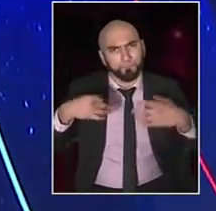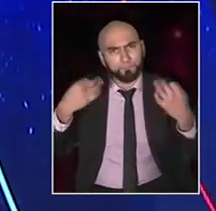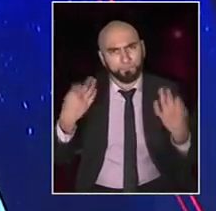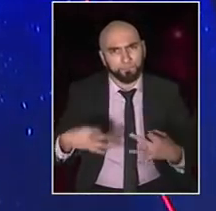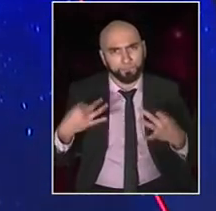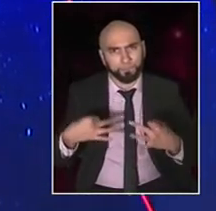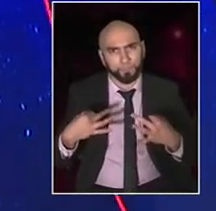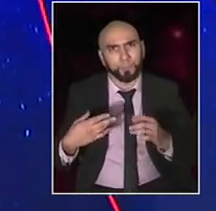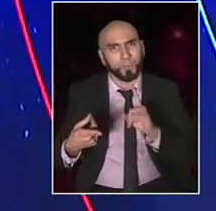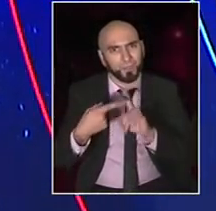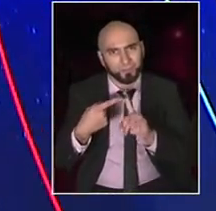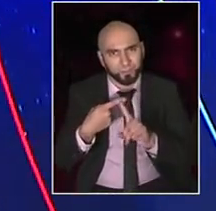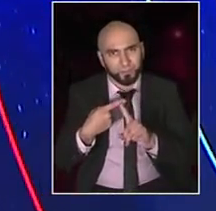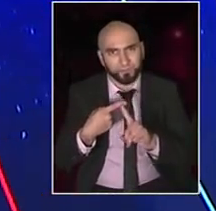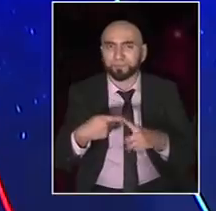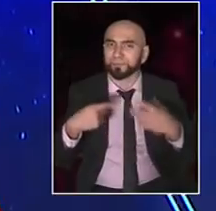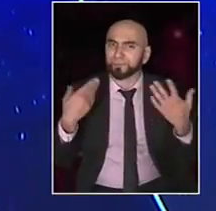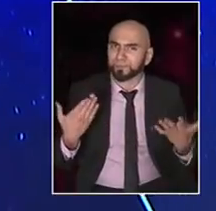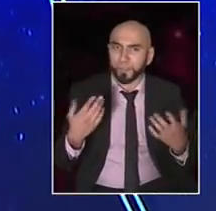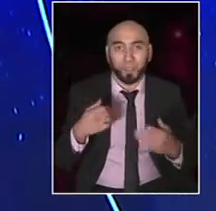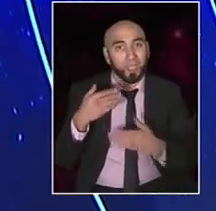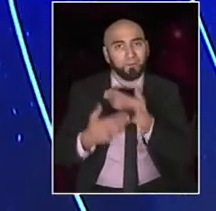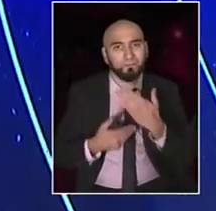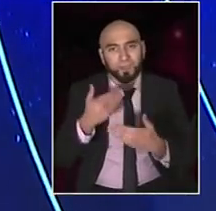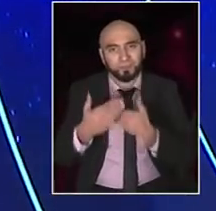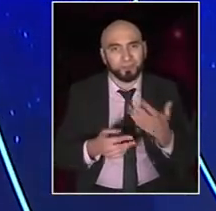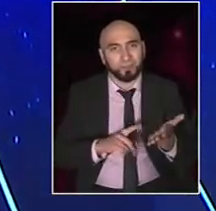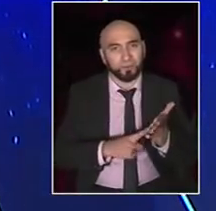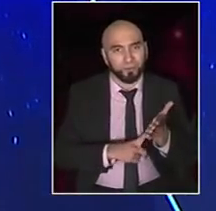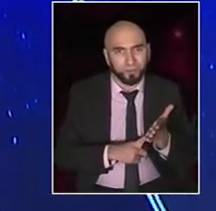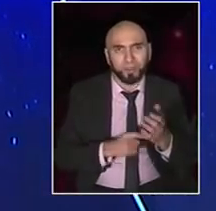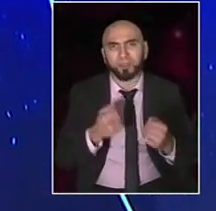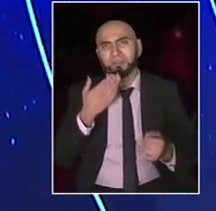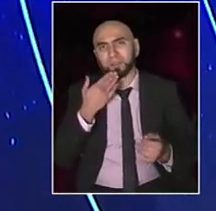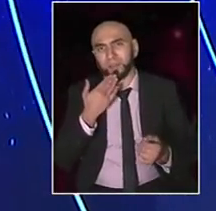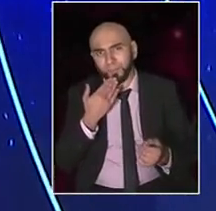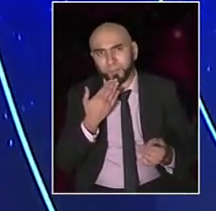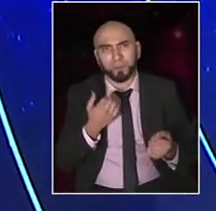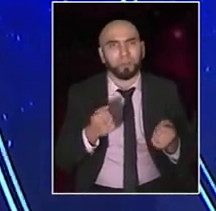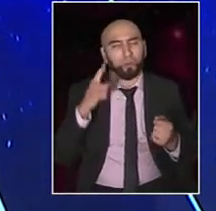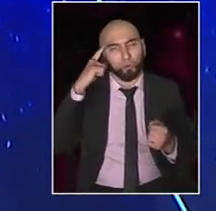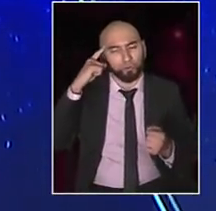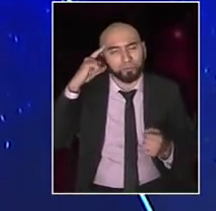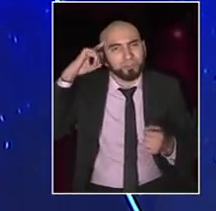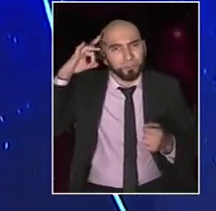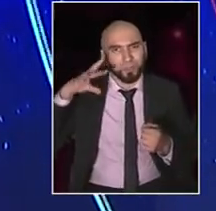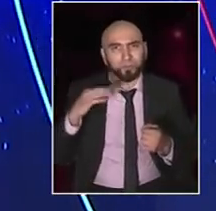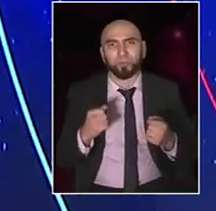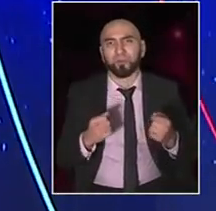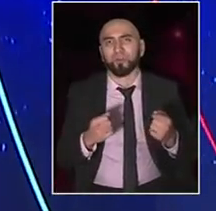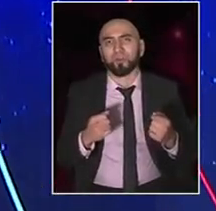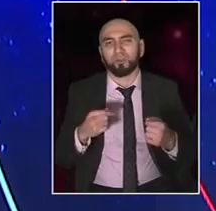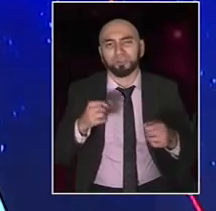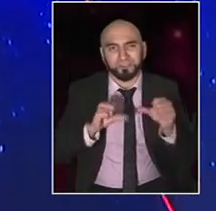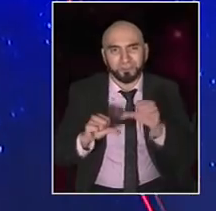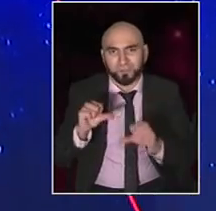global, en el cual los avances tecnológicos y el conocimiento científico como elemento de poder son